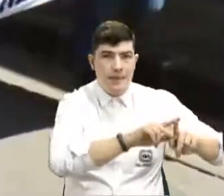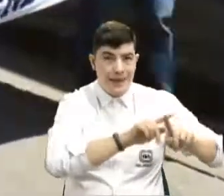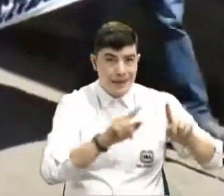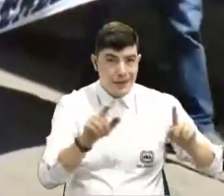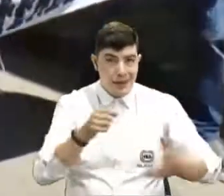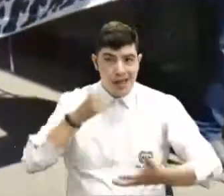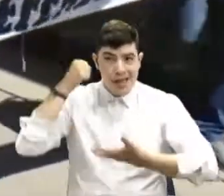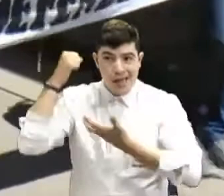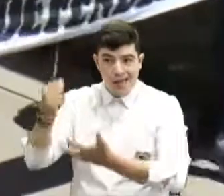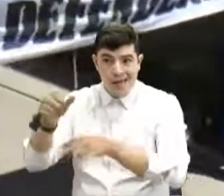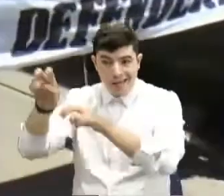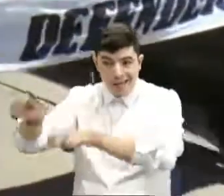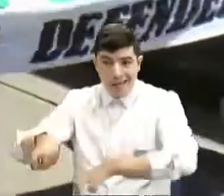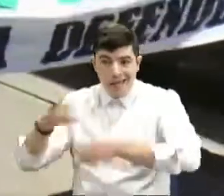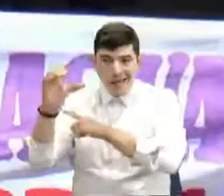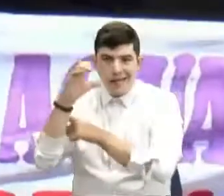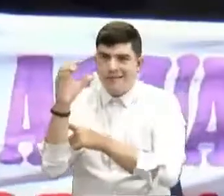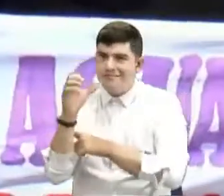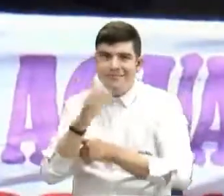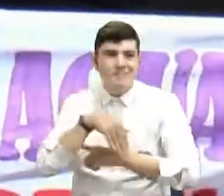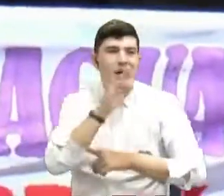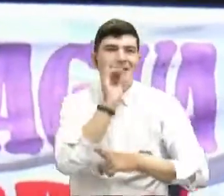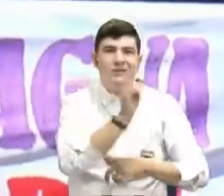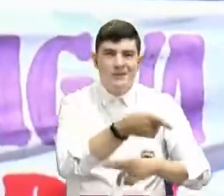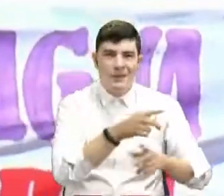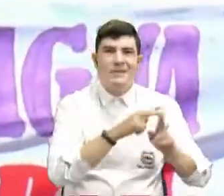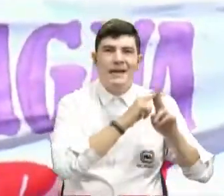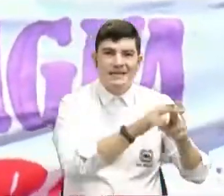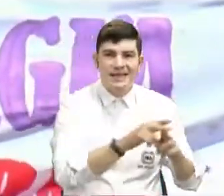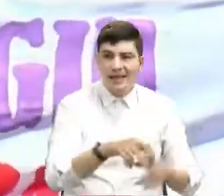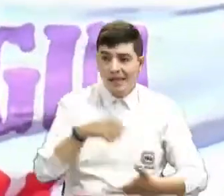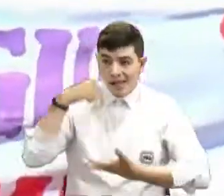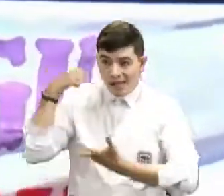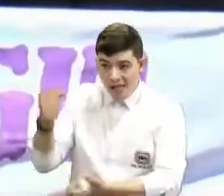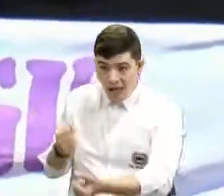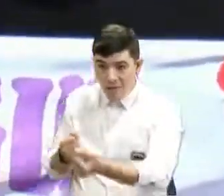La caravana también tuvo la vinculación de jóvenes quienes marcharon a pie lanzando sus arengas.